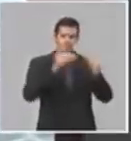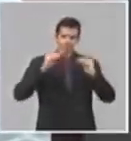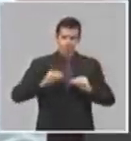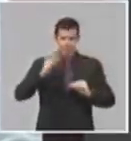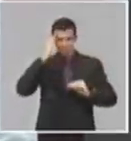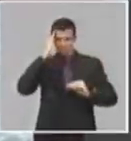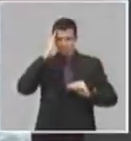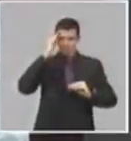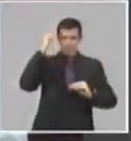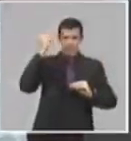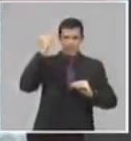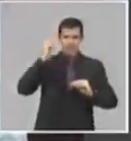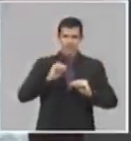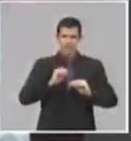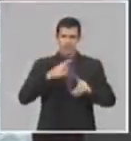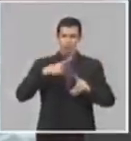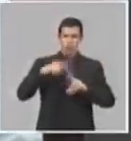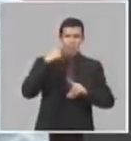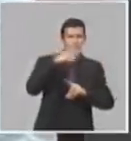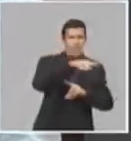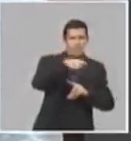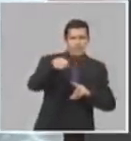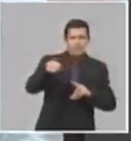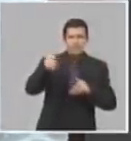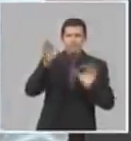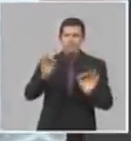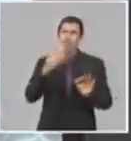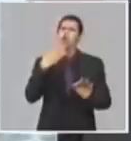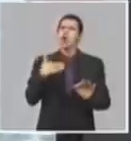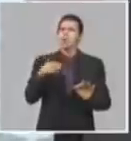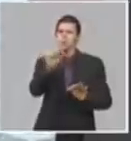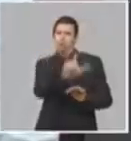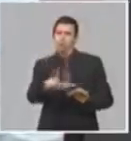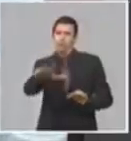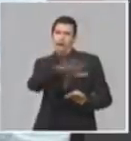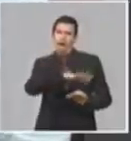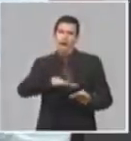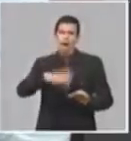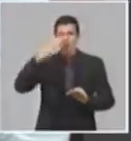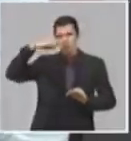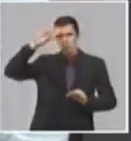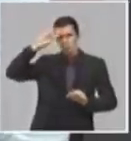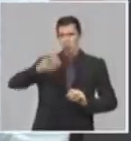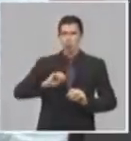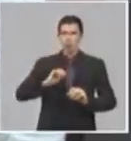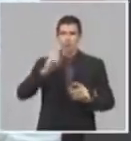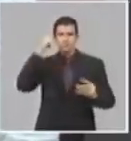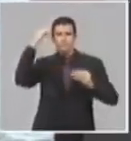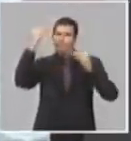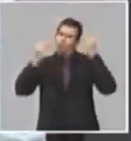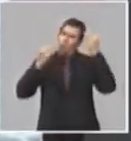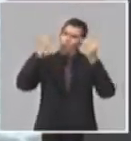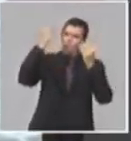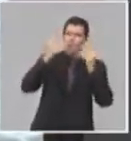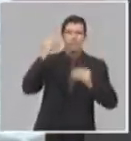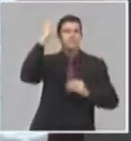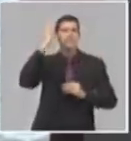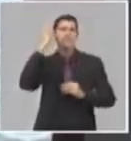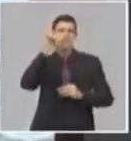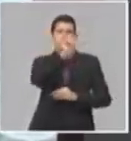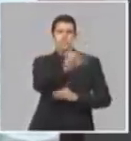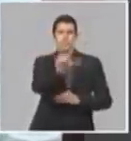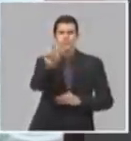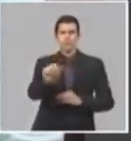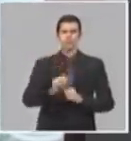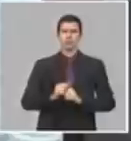el desarrollo, legitimar y afianzar el ideal socialista como único camino hasta ahora conocido hacia la